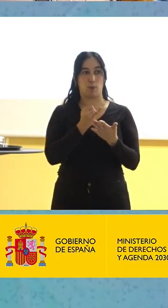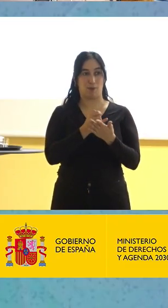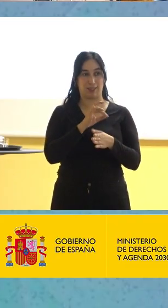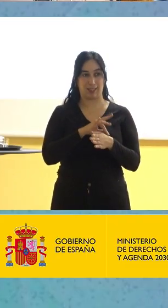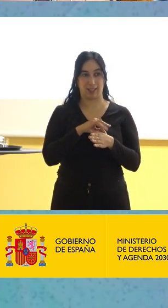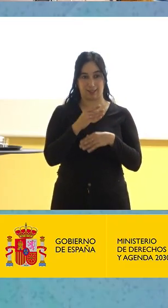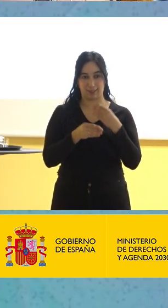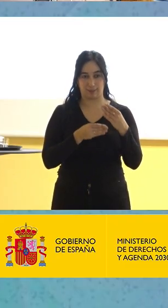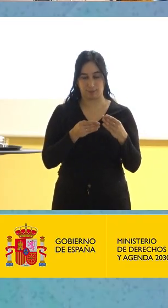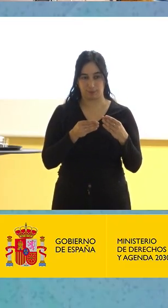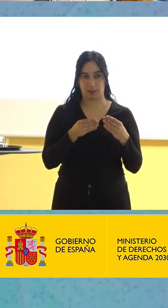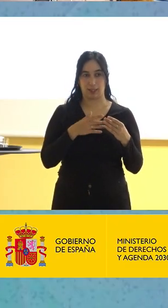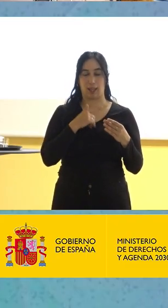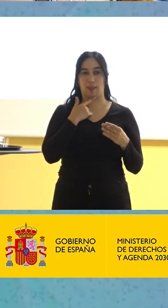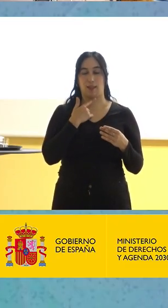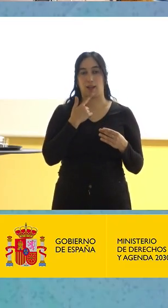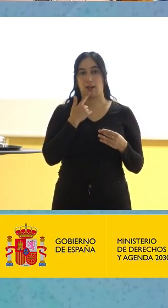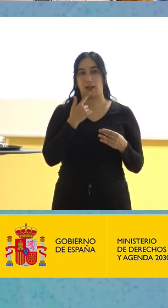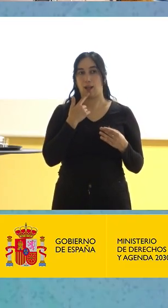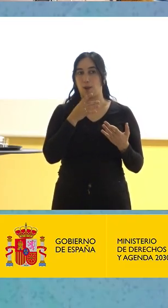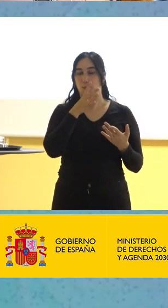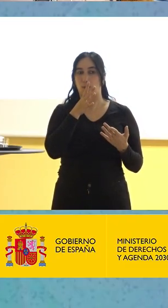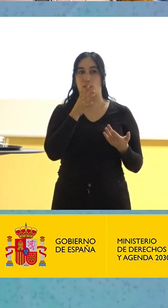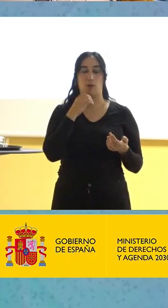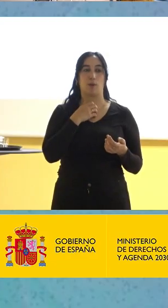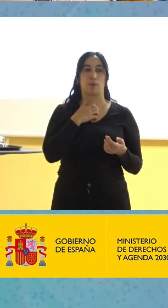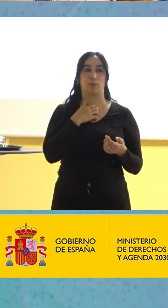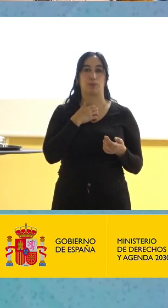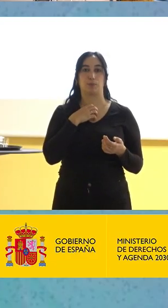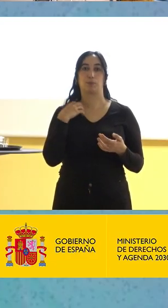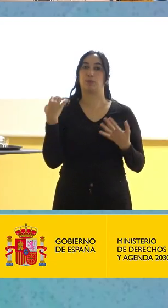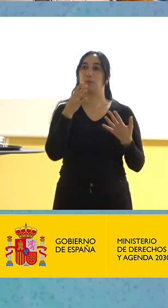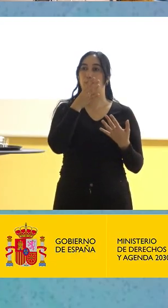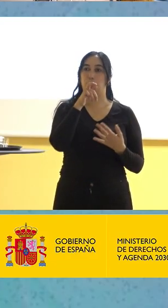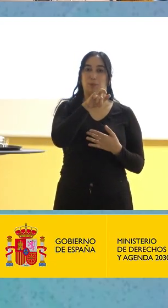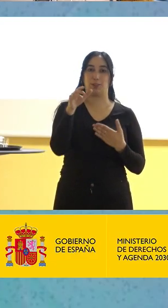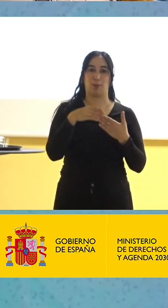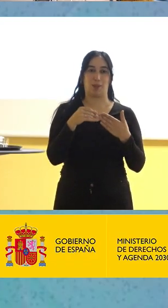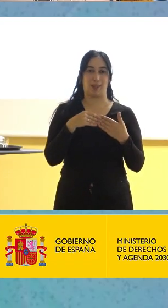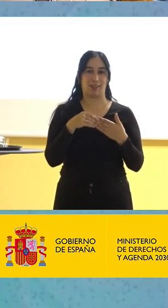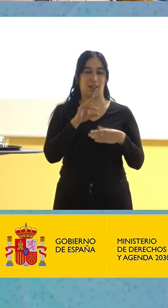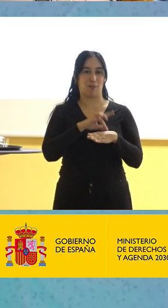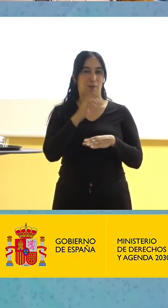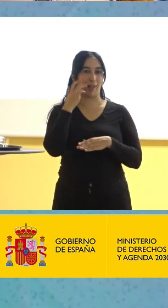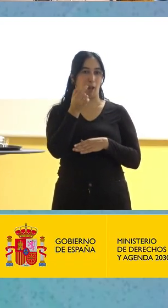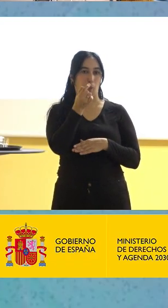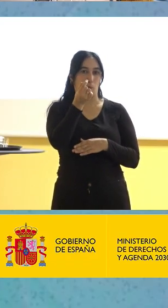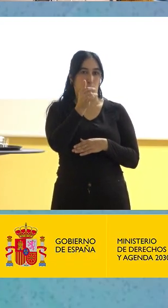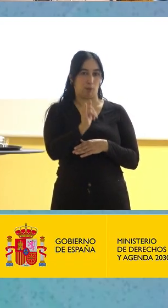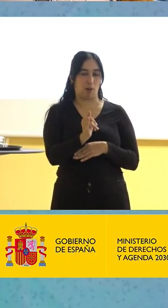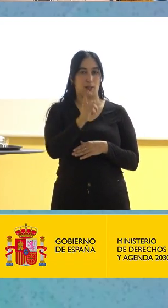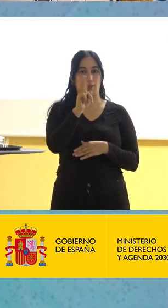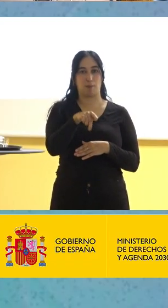perdón, que tiene que ver, pues eso, ¿no?, con la dispersión y el número reducido de pacientes con enfermedades raras, con